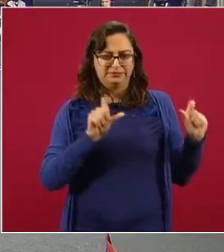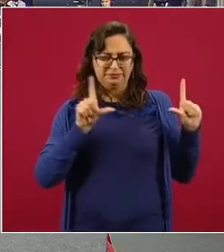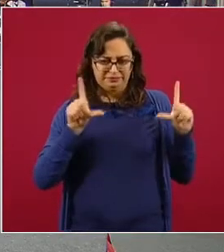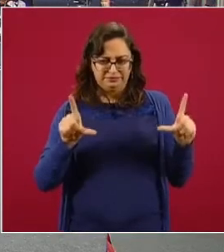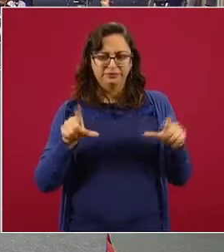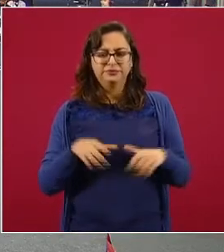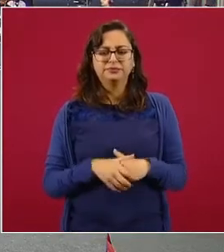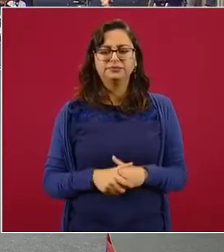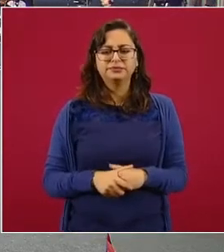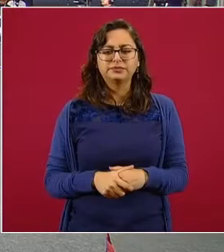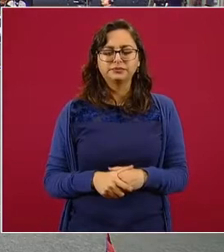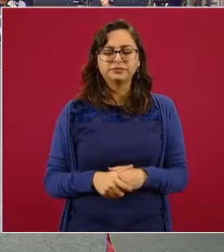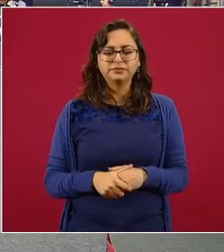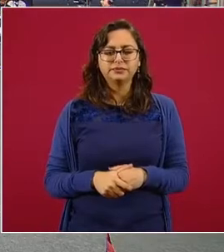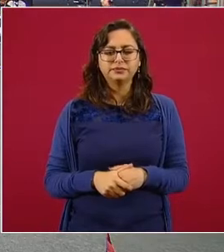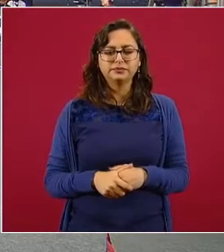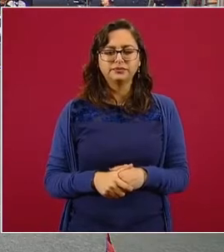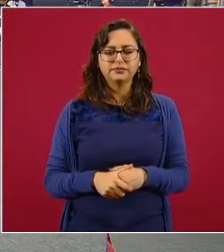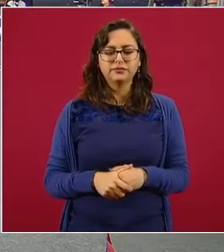tarjeta?